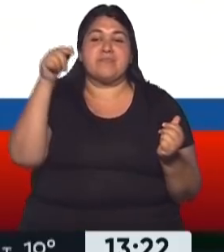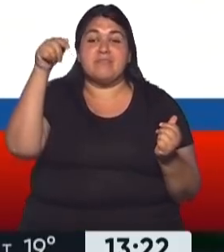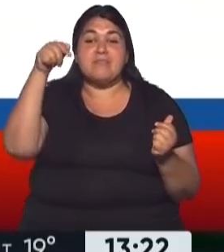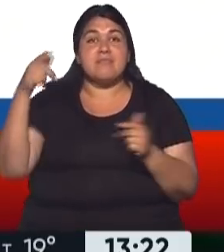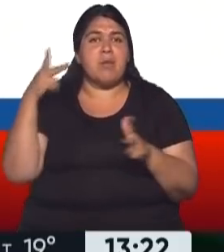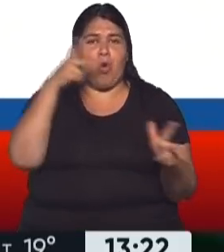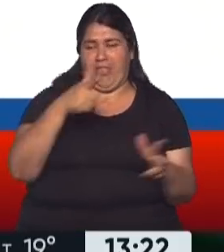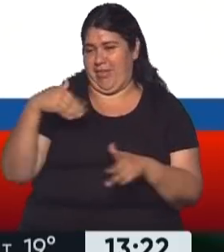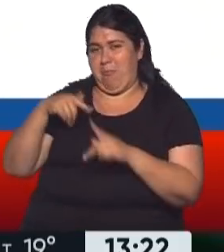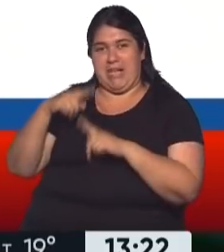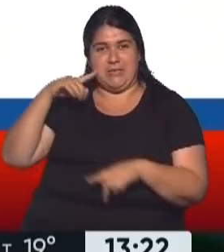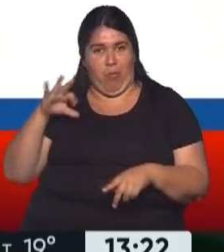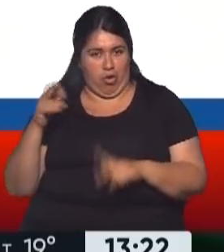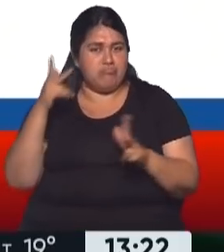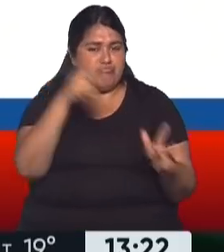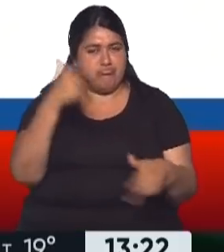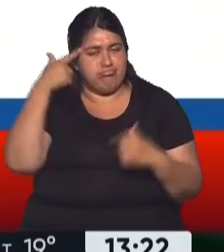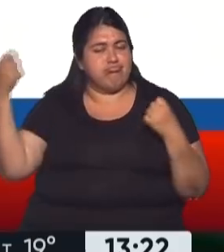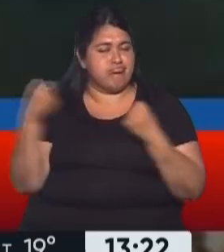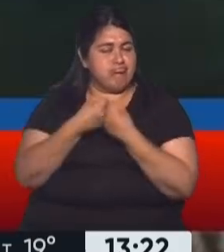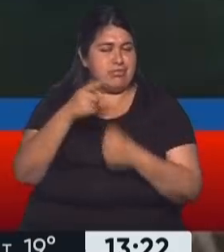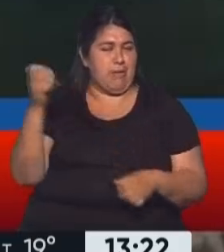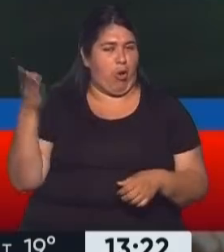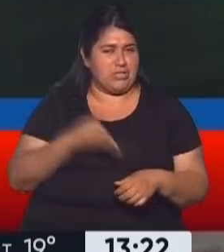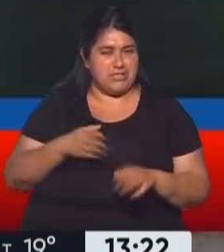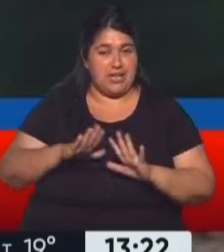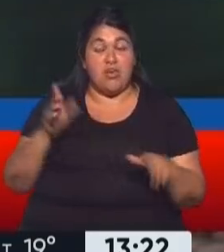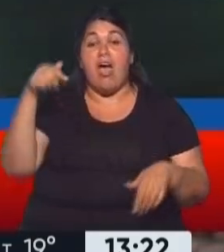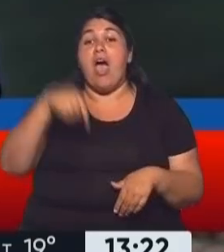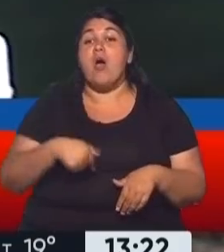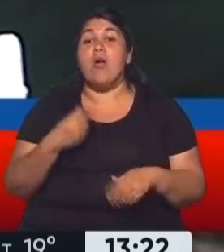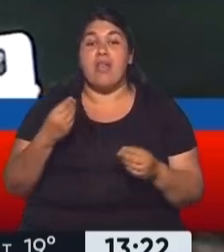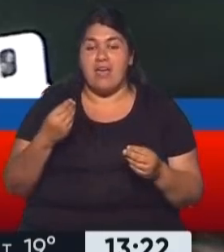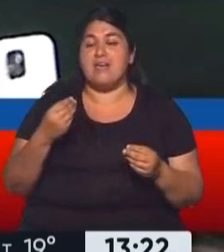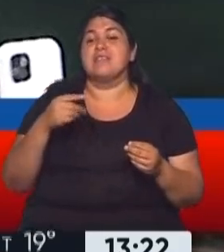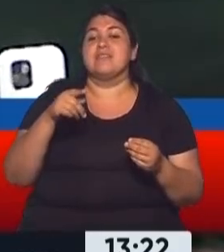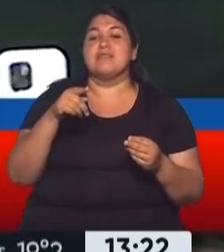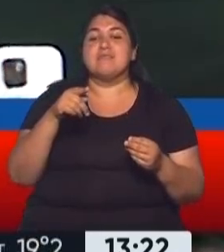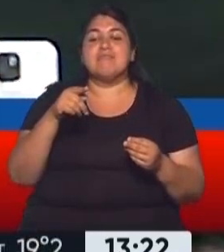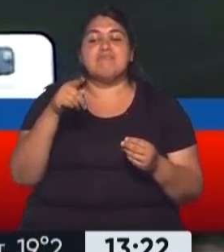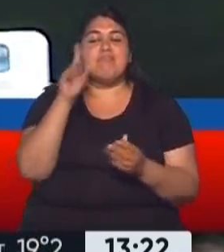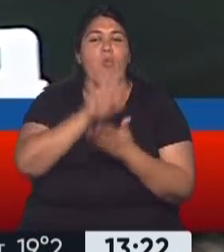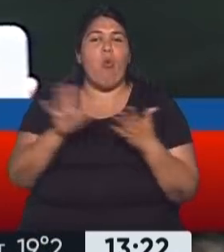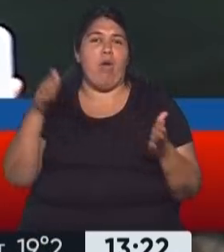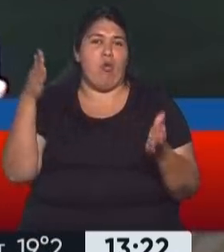dijo Máximo, que yo comparto 100%. Entramos ahora en un nuevo